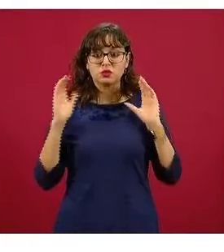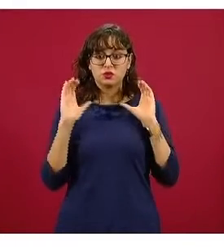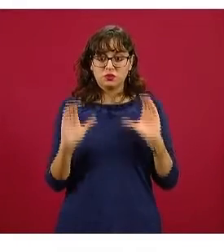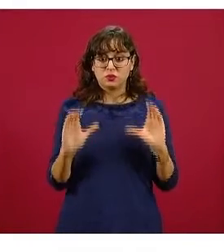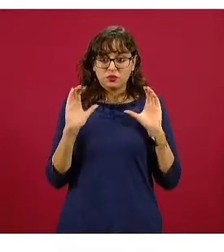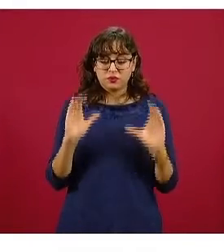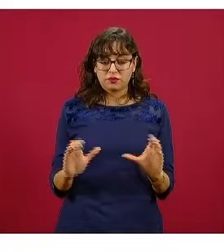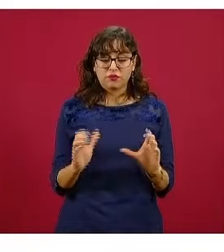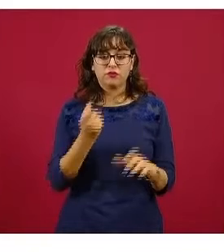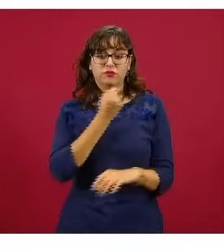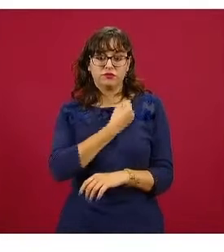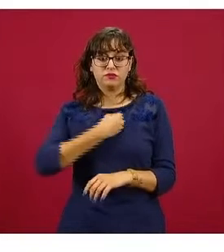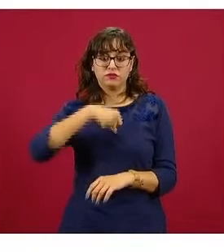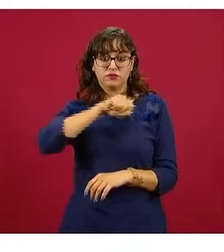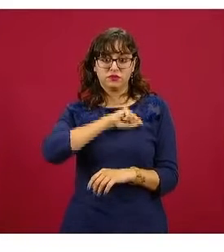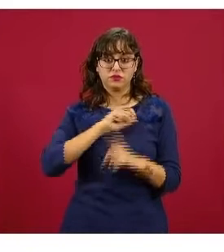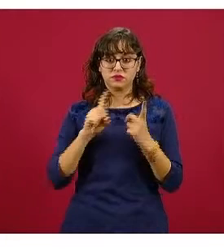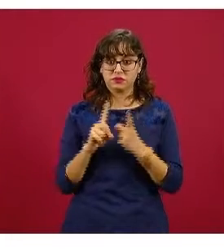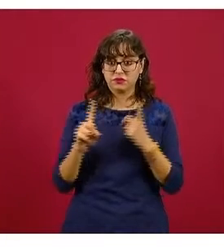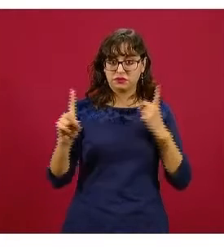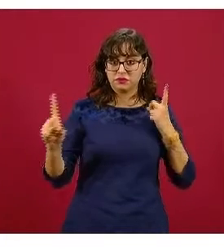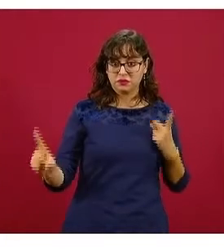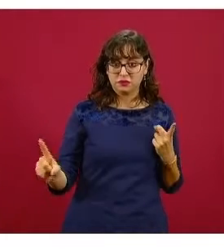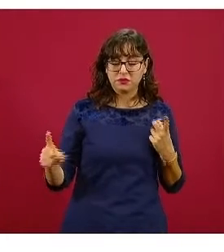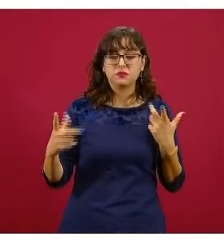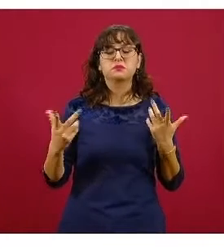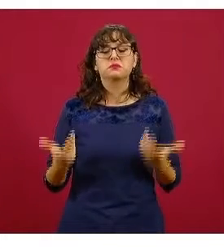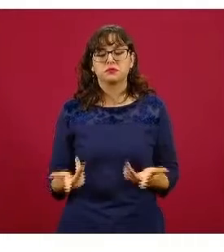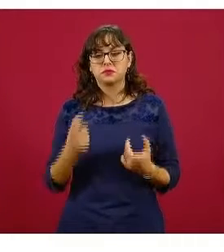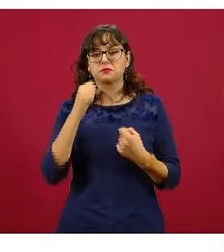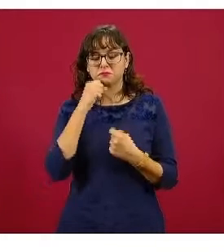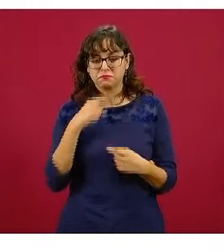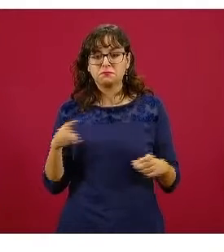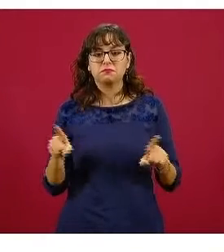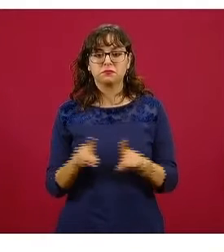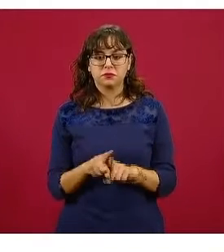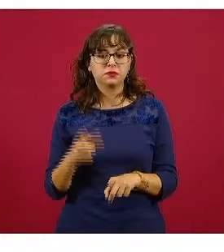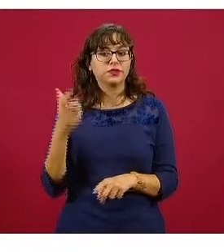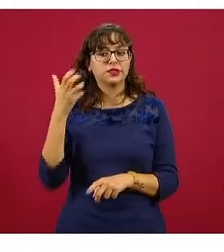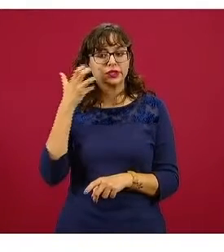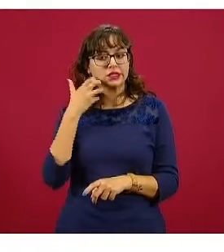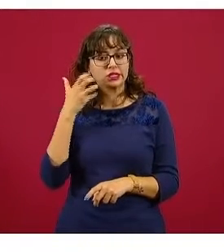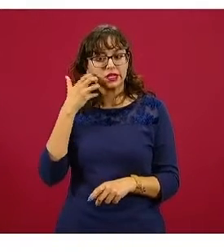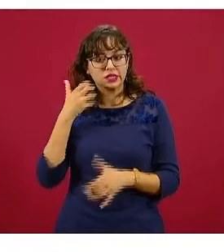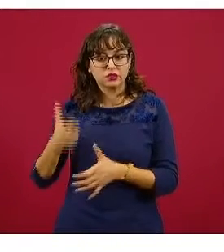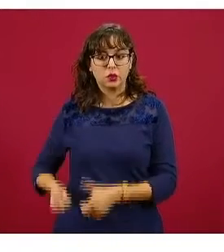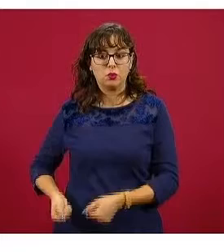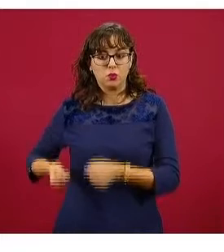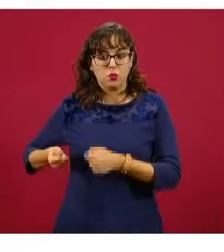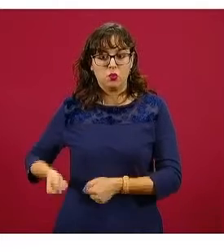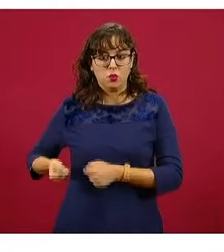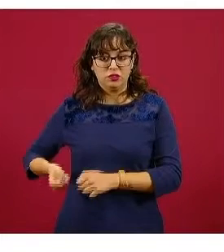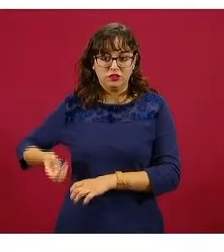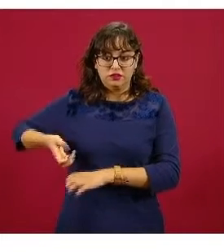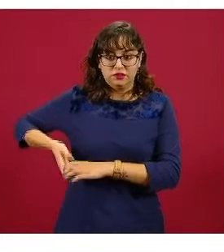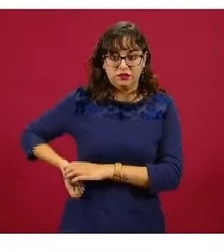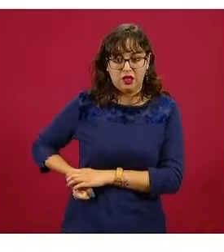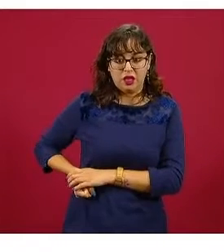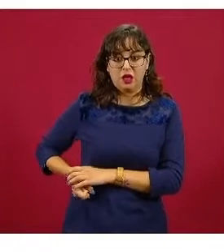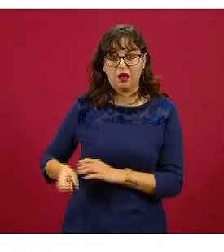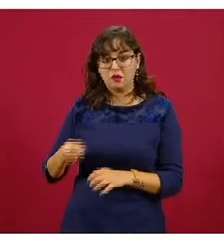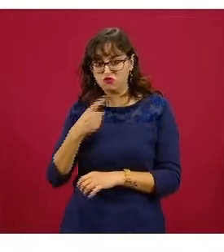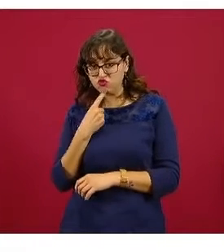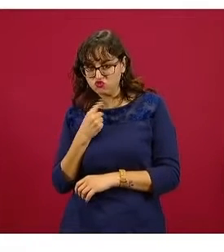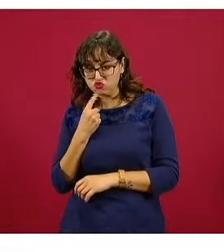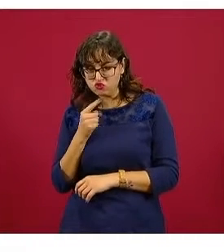la sana distancia. Se trata también de tener a los gatos en bolsas, como lo lleva la señora de